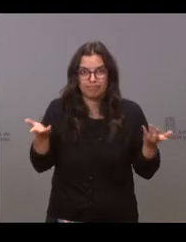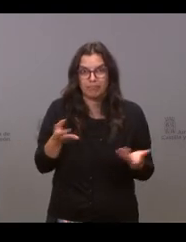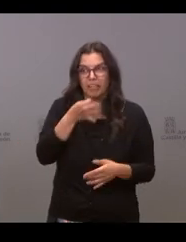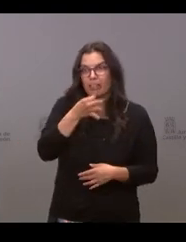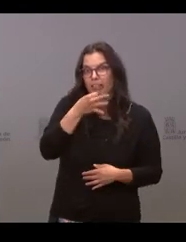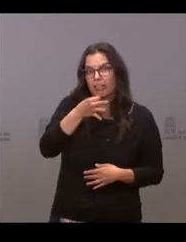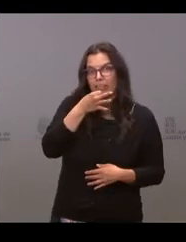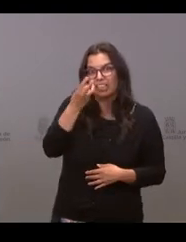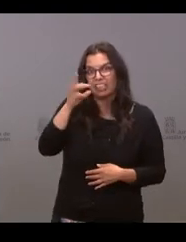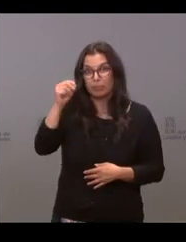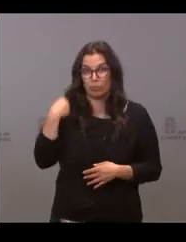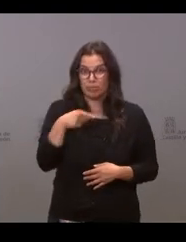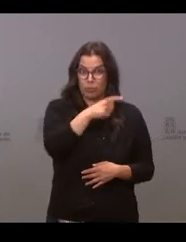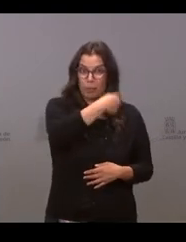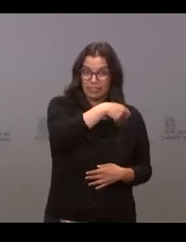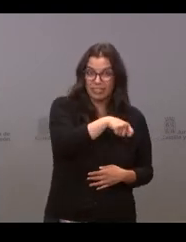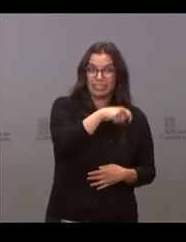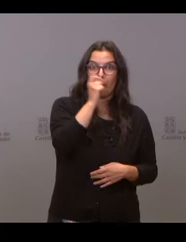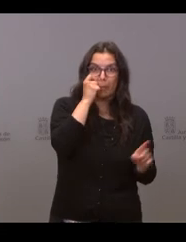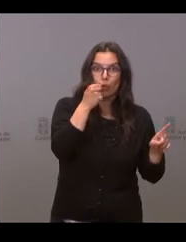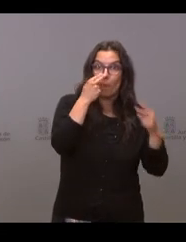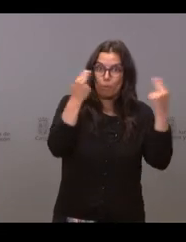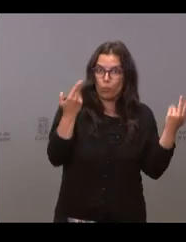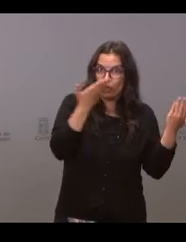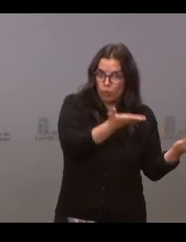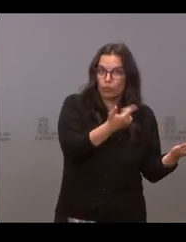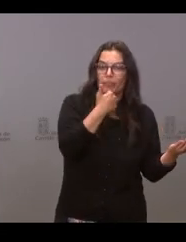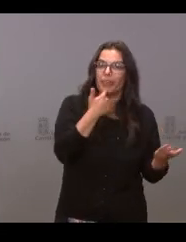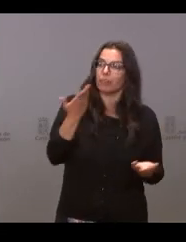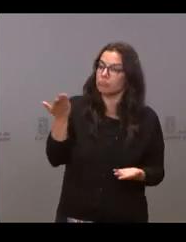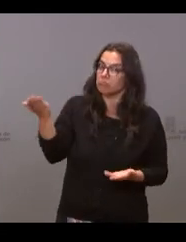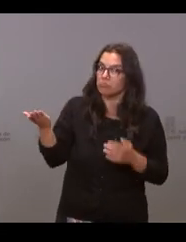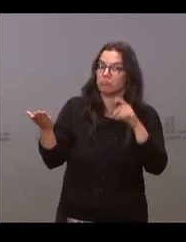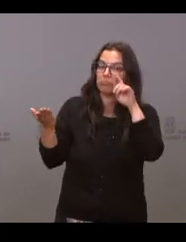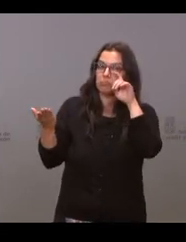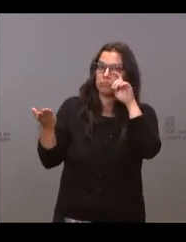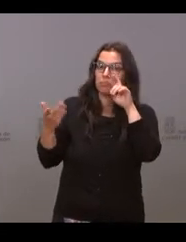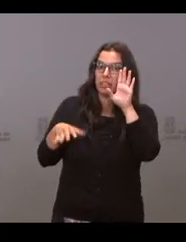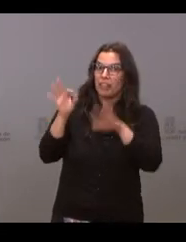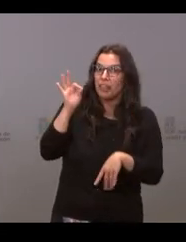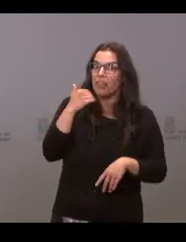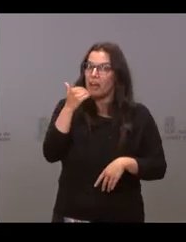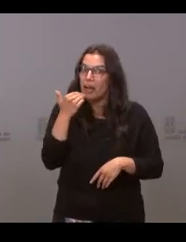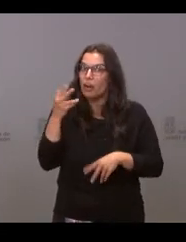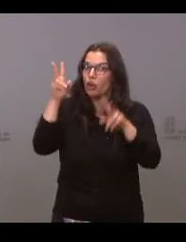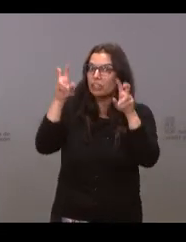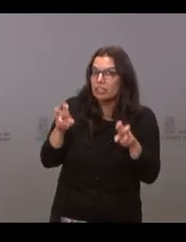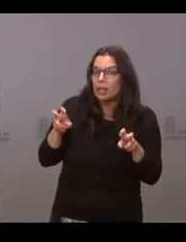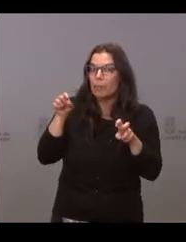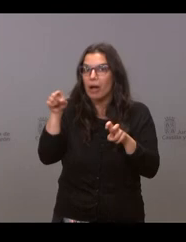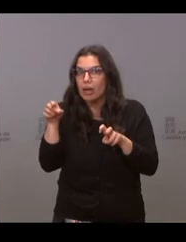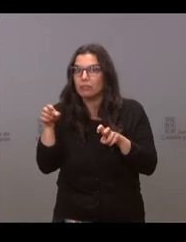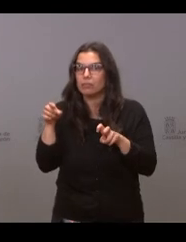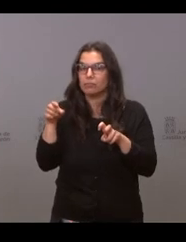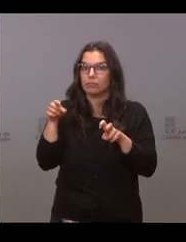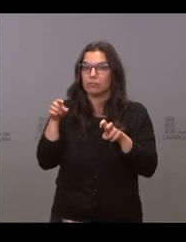presidente de mañueco le instó públicamente como lo ha dicho que tomaron una decisión lo que dijera algo sobre todo